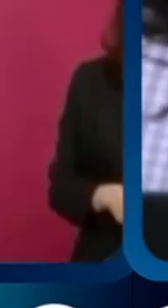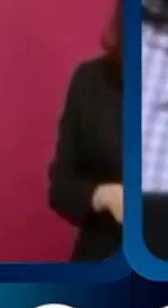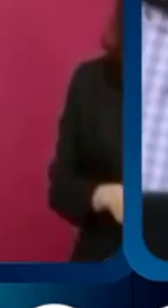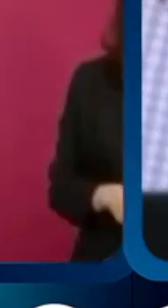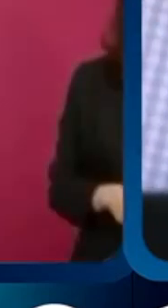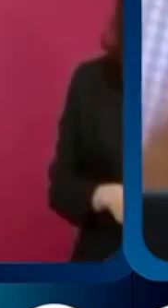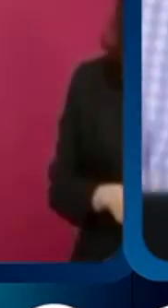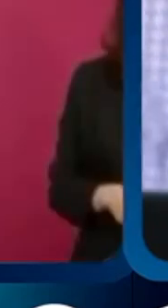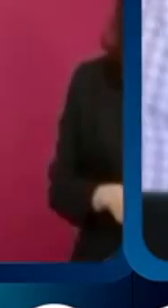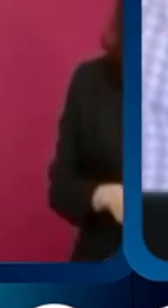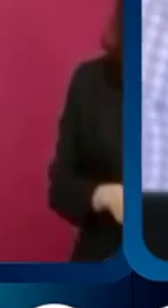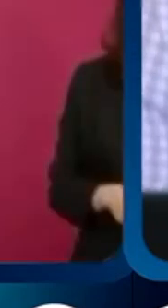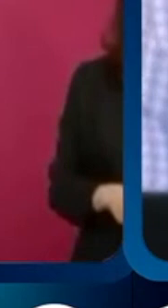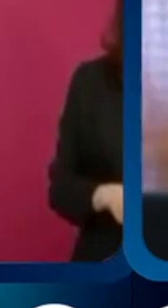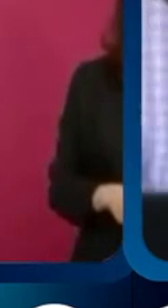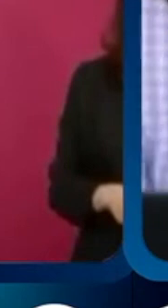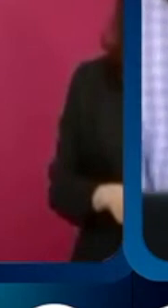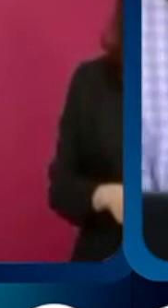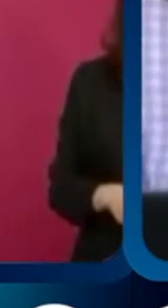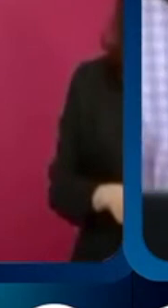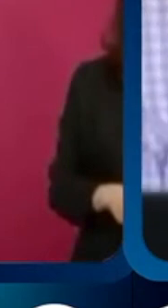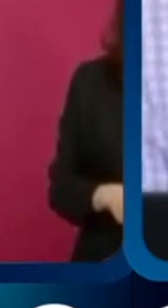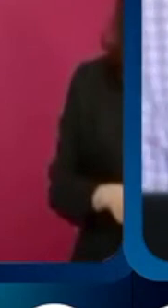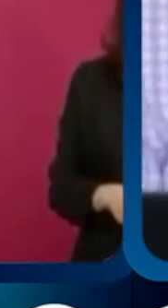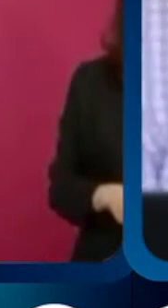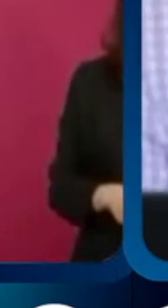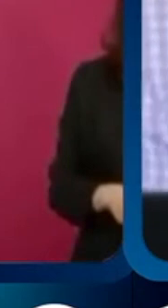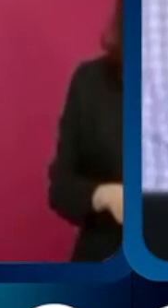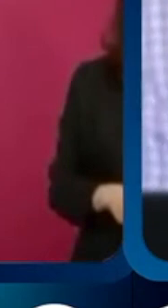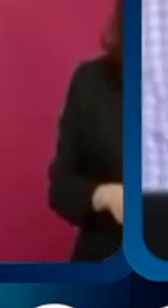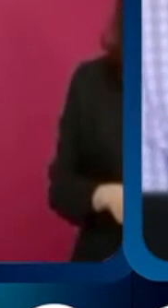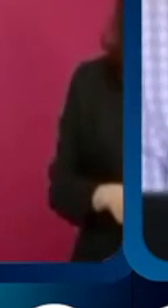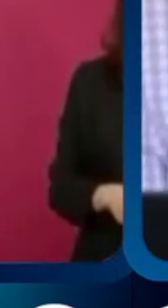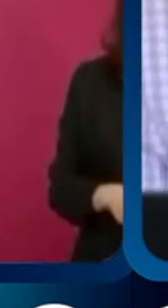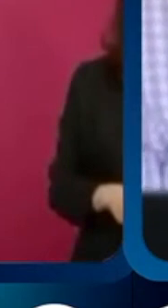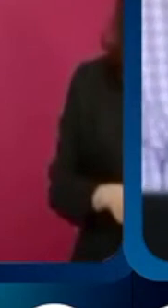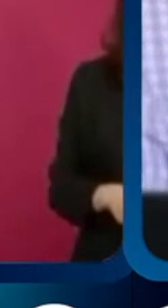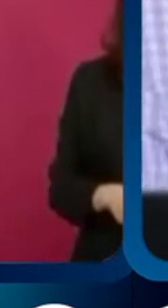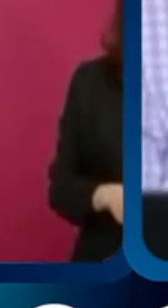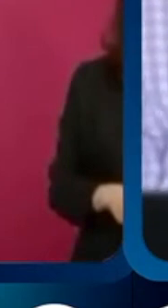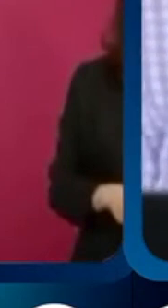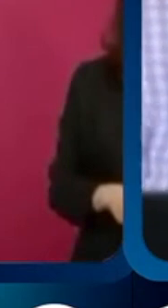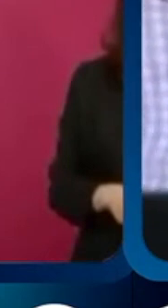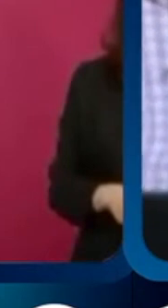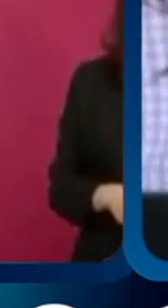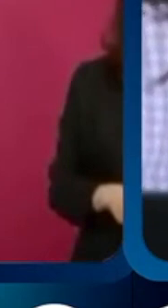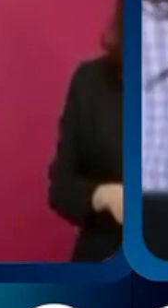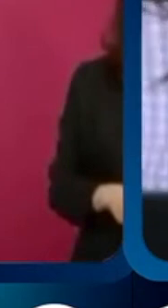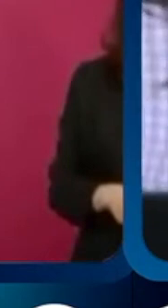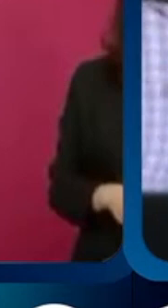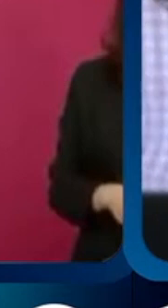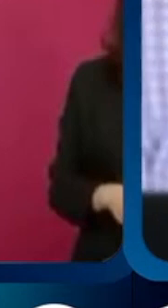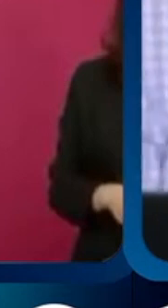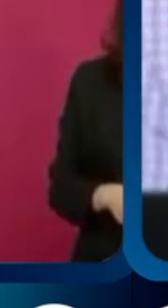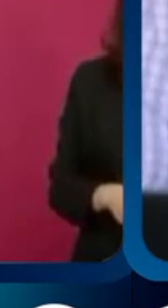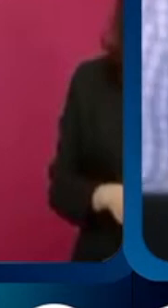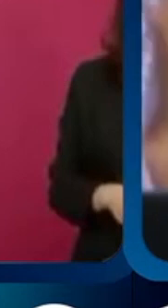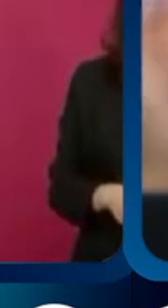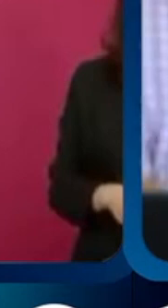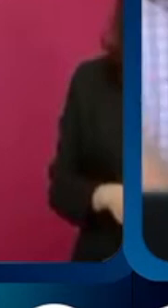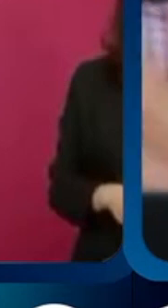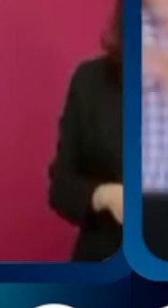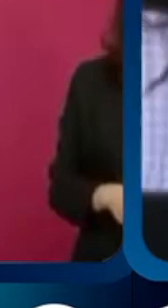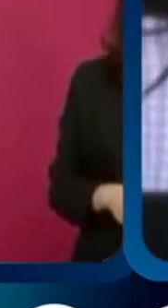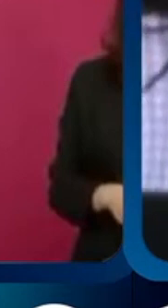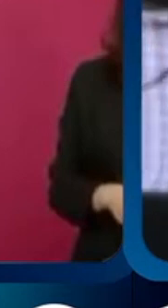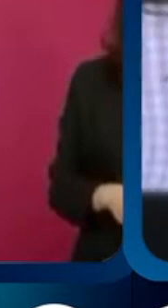Bueno pues es su espacio es su canal no todo les Todo les molesta que si el presidente tiene más vistas que ellos ya quieren